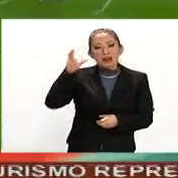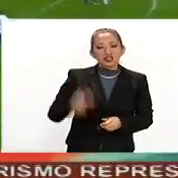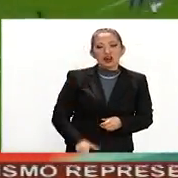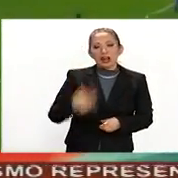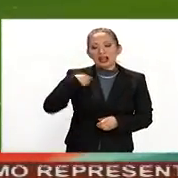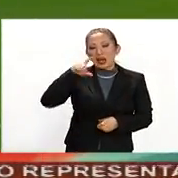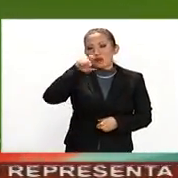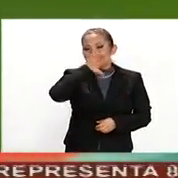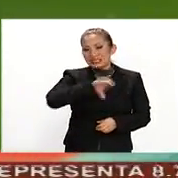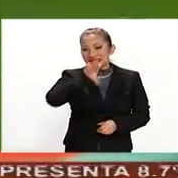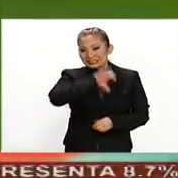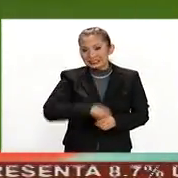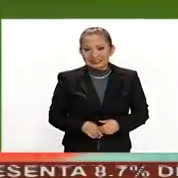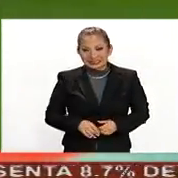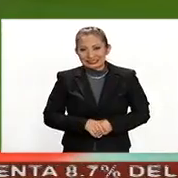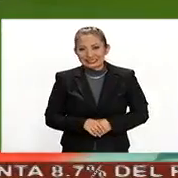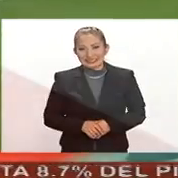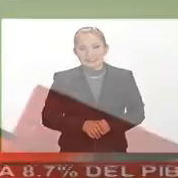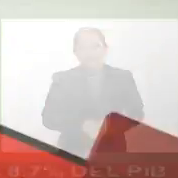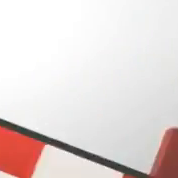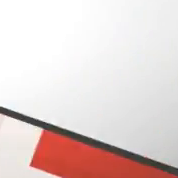en Aguascalientes.